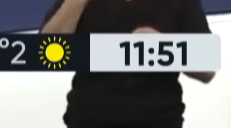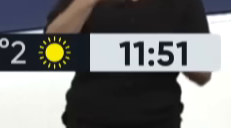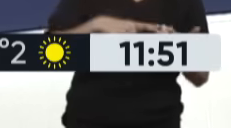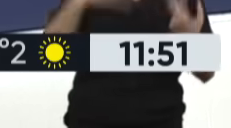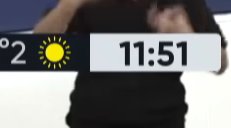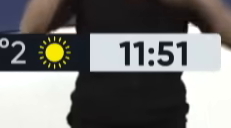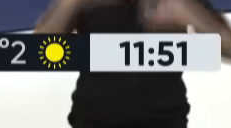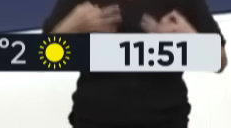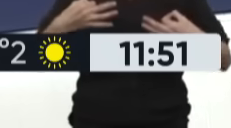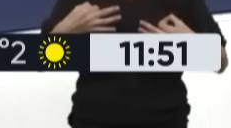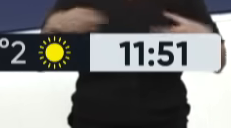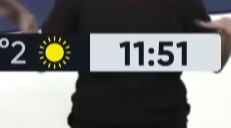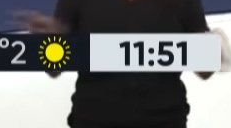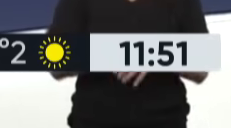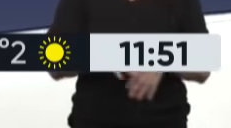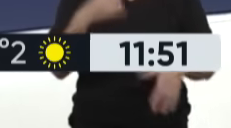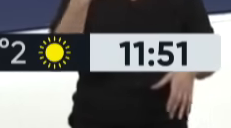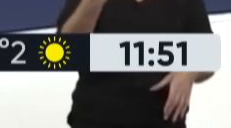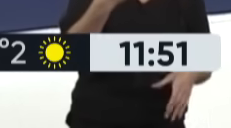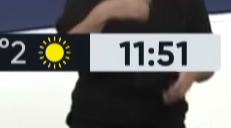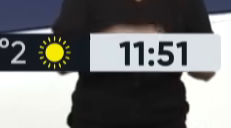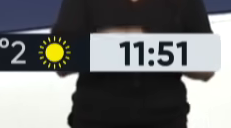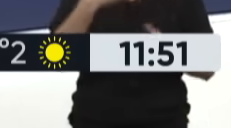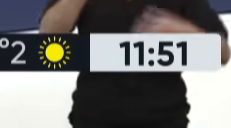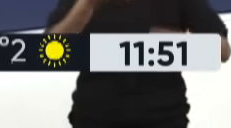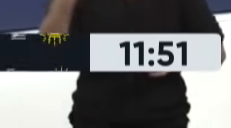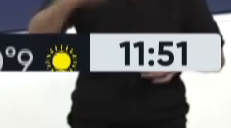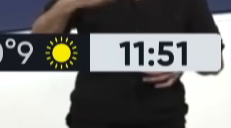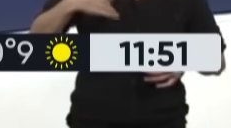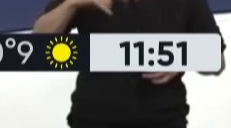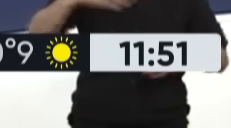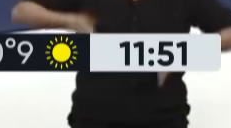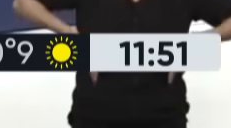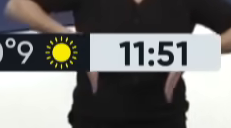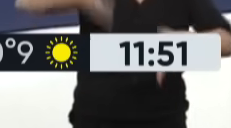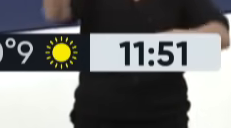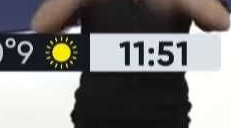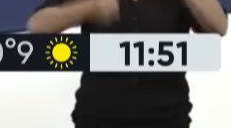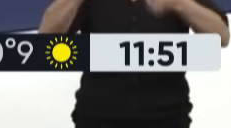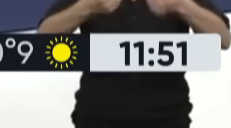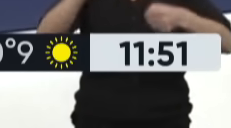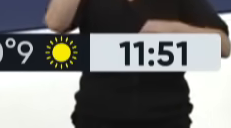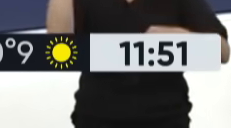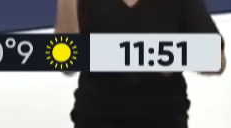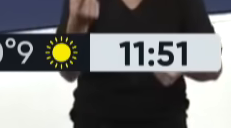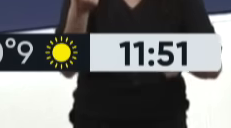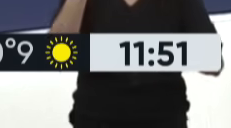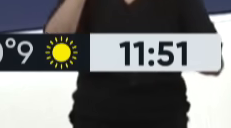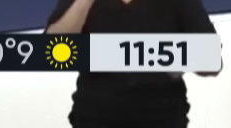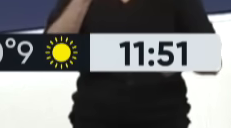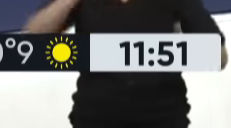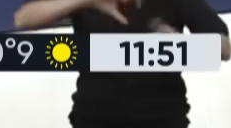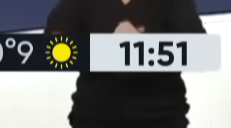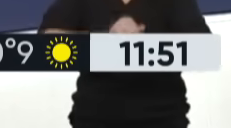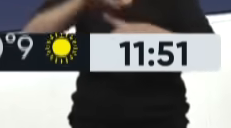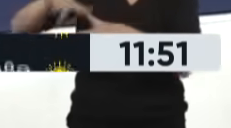puntualmente, si existe un deterioro en las rutas nacionales, ¿no podría ser también que el gobierno pensara, al igual que